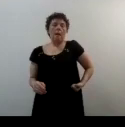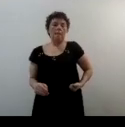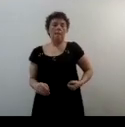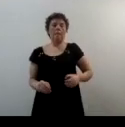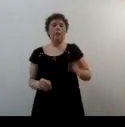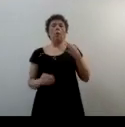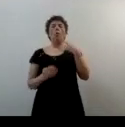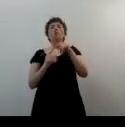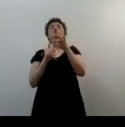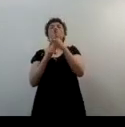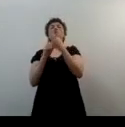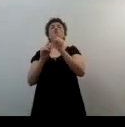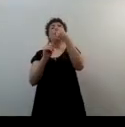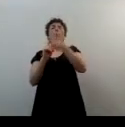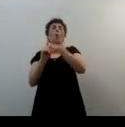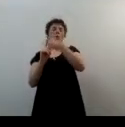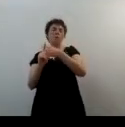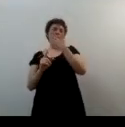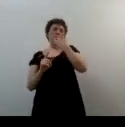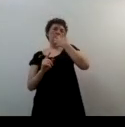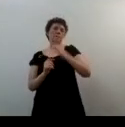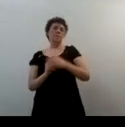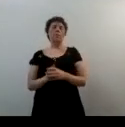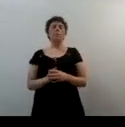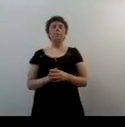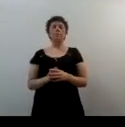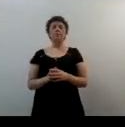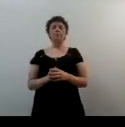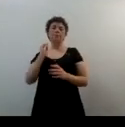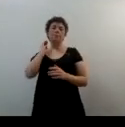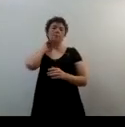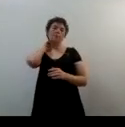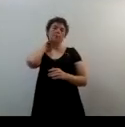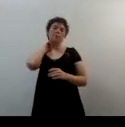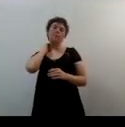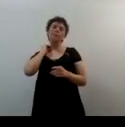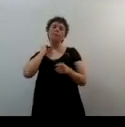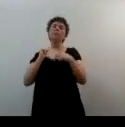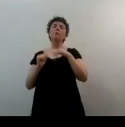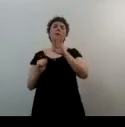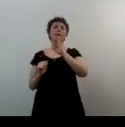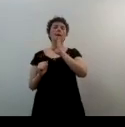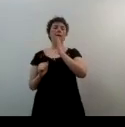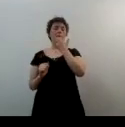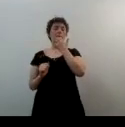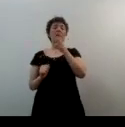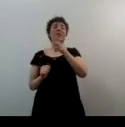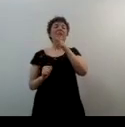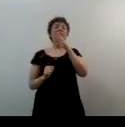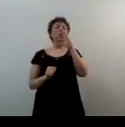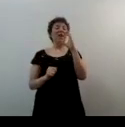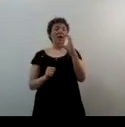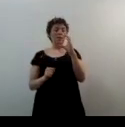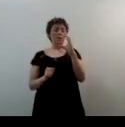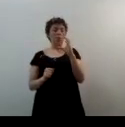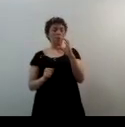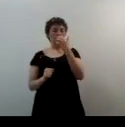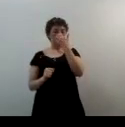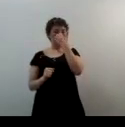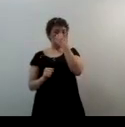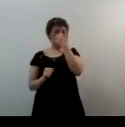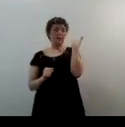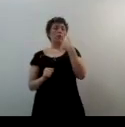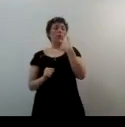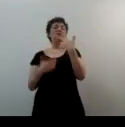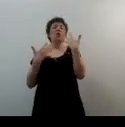hipoglucemias. Y claro, esto es lo que os decía, que por ejemplo, hidratos de carbono, antes os he puesto el ejemplo de esas 10